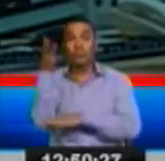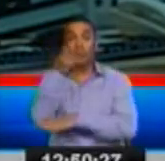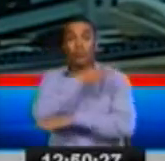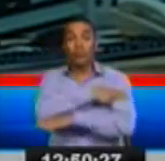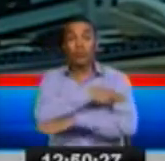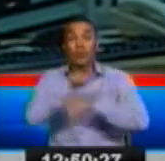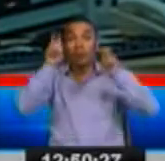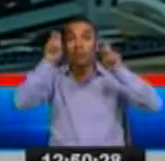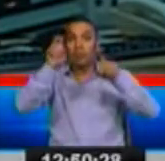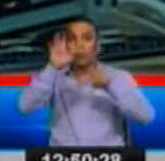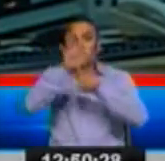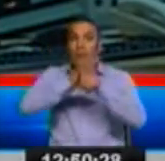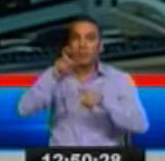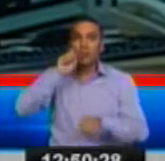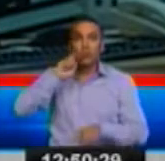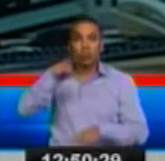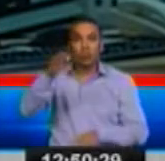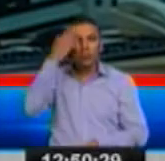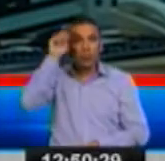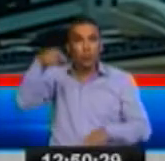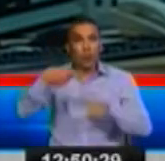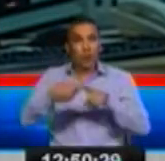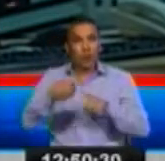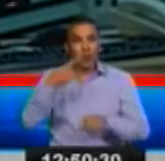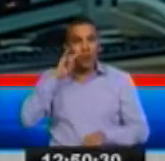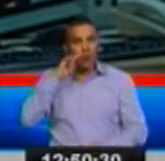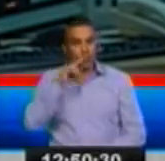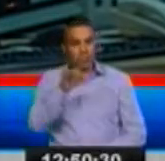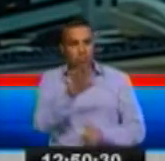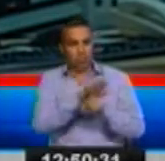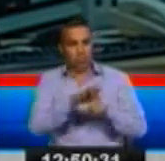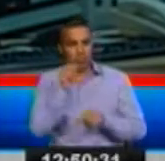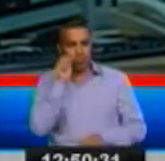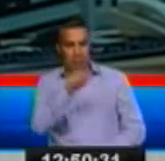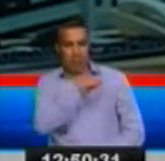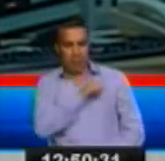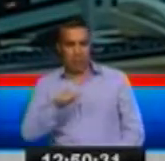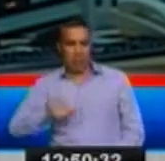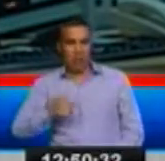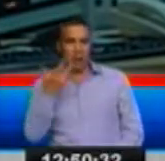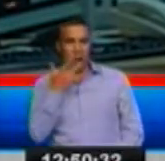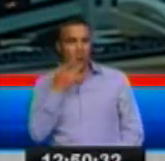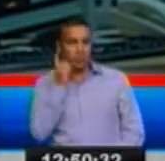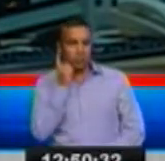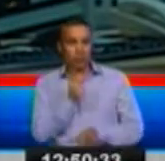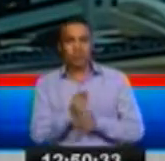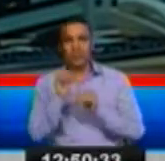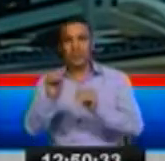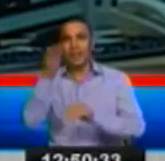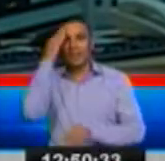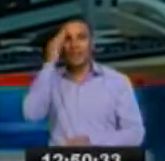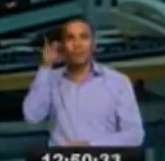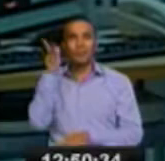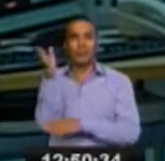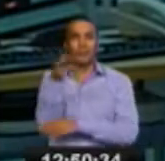y sepan cómo actuar cuando un estudiante es víctima de abusos. Esta iniciativa cuenta con el apoyo de UNICEF.